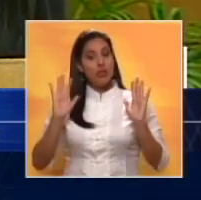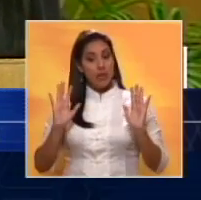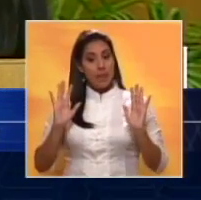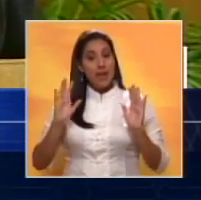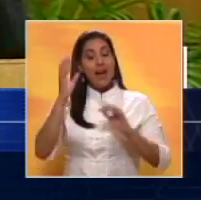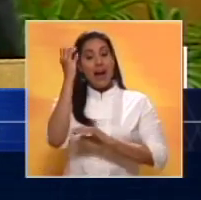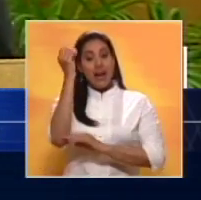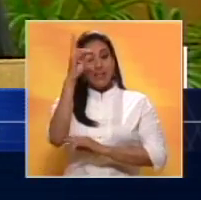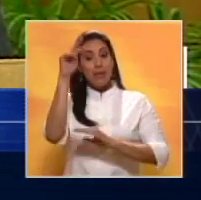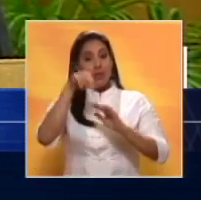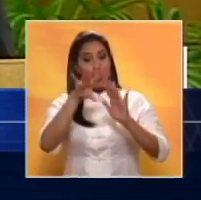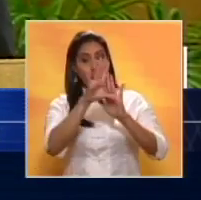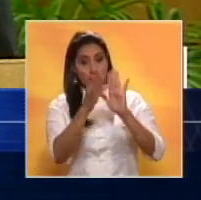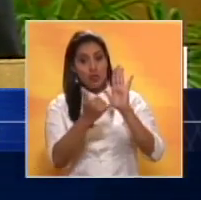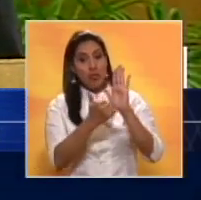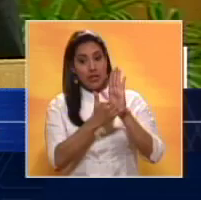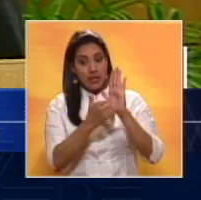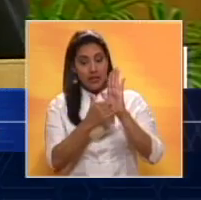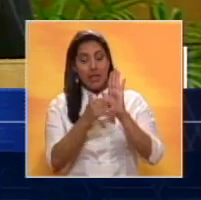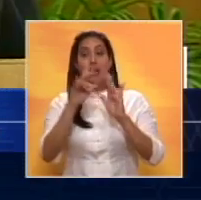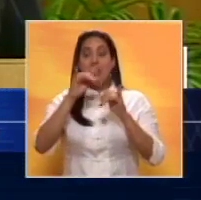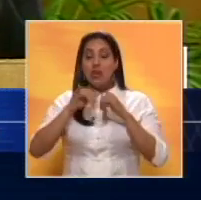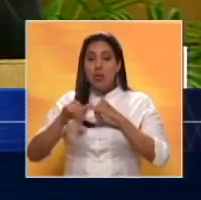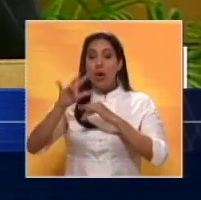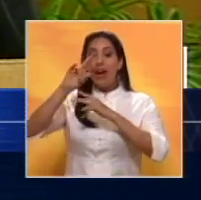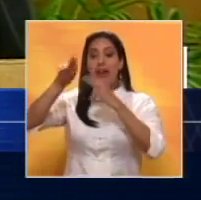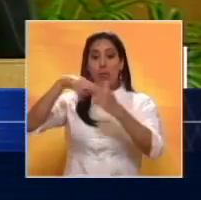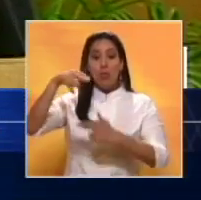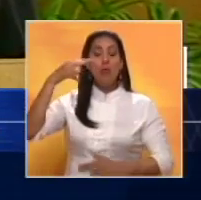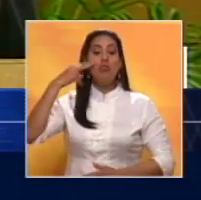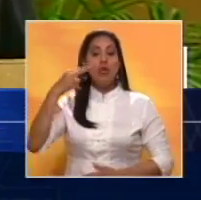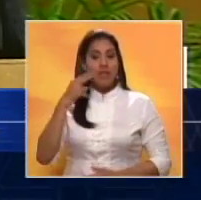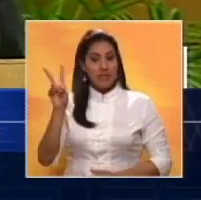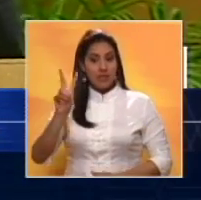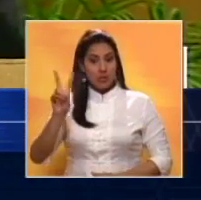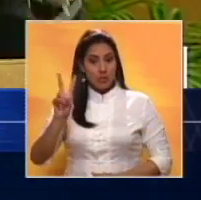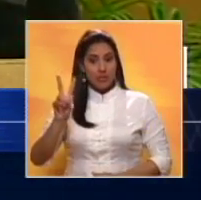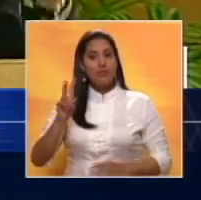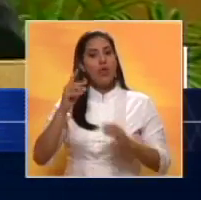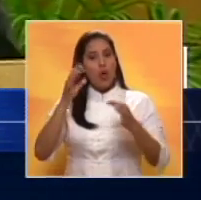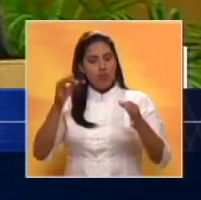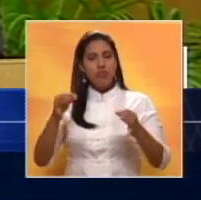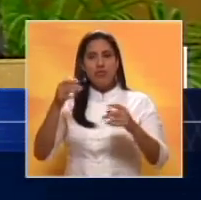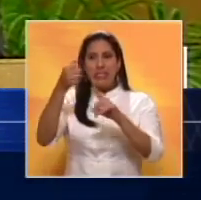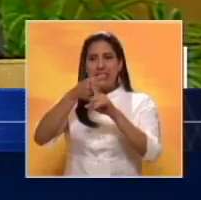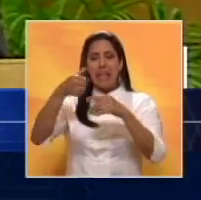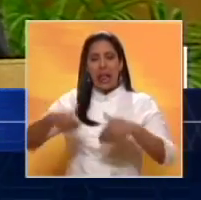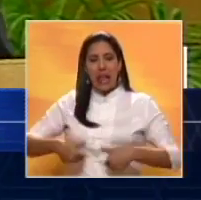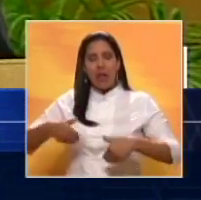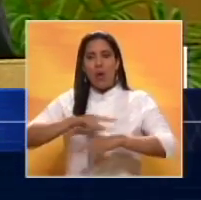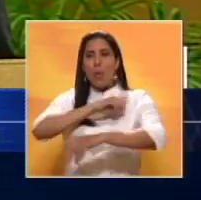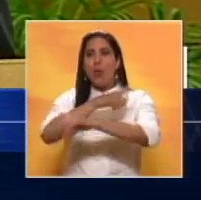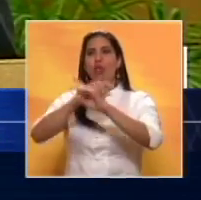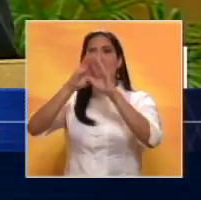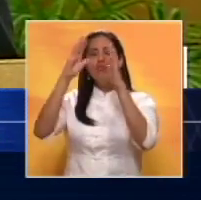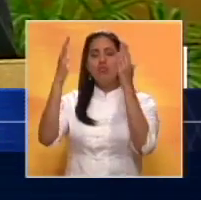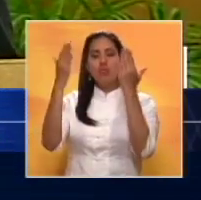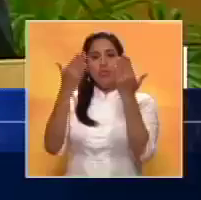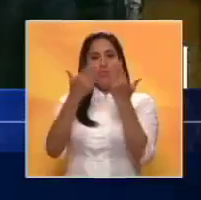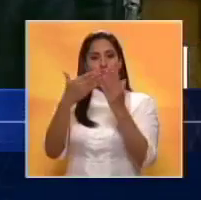La Asamblea Nacional Constituyente, al igual que la República Bolivariana de Venezuela, confronta a poderes